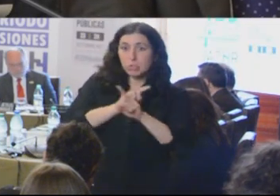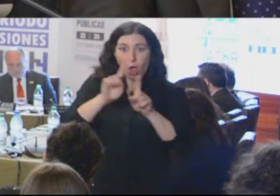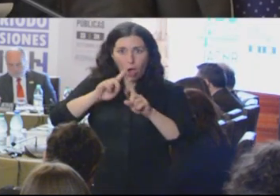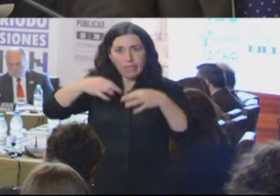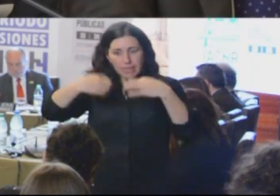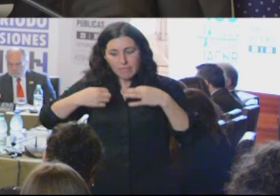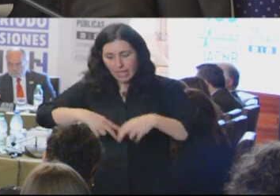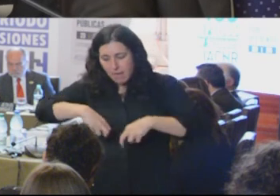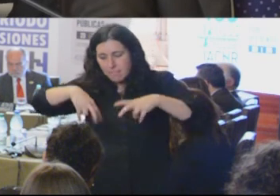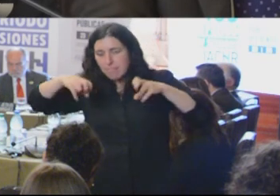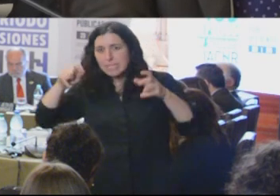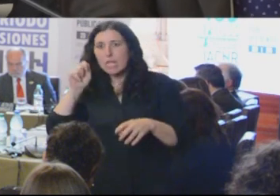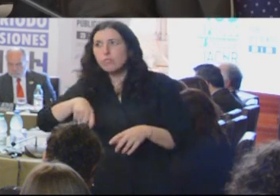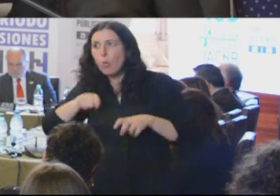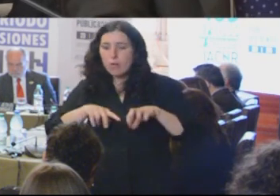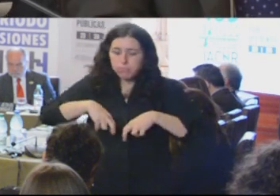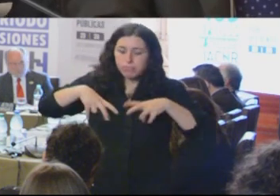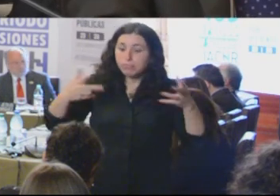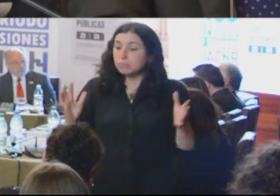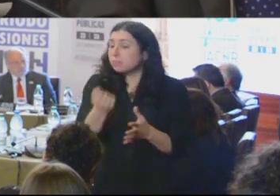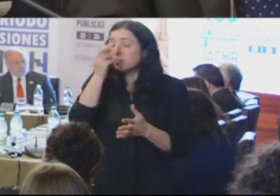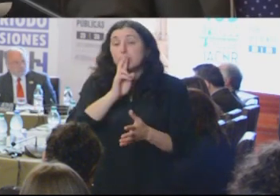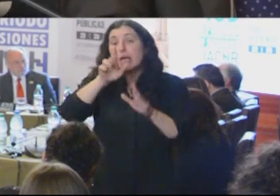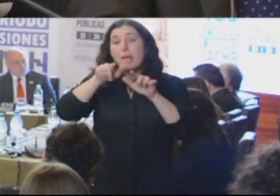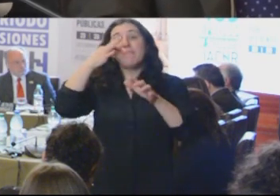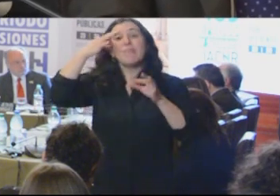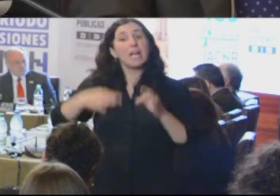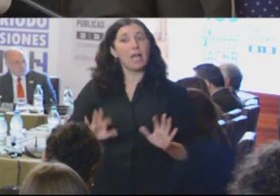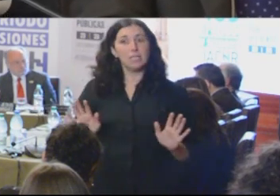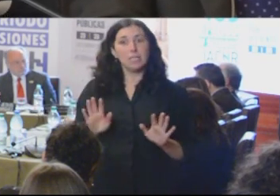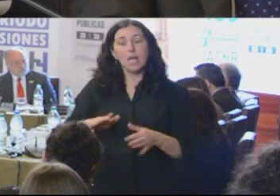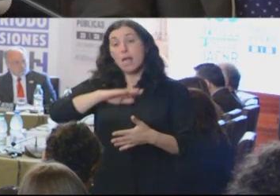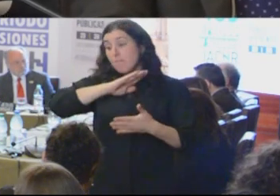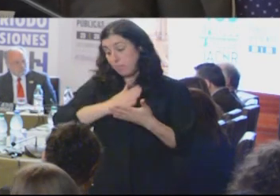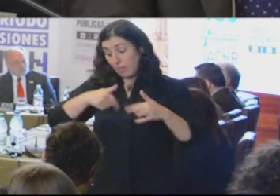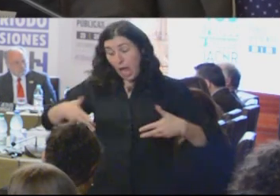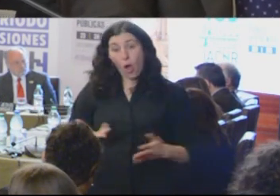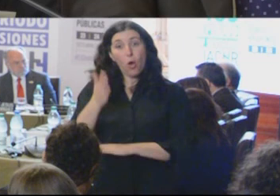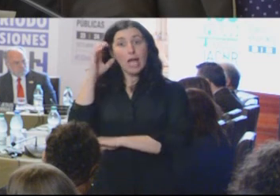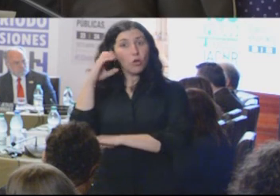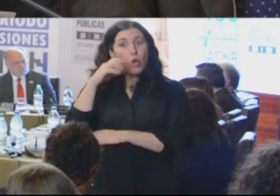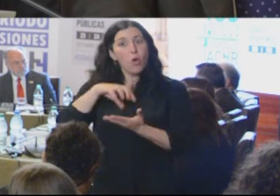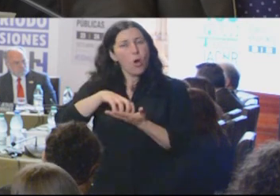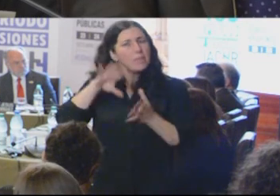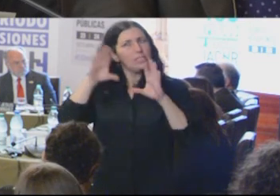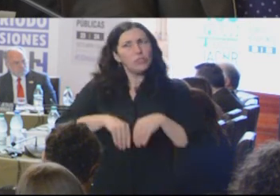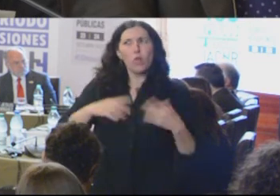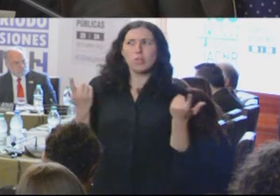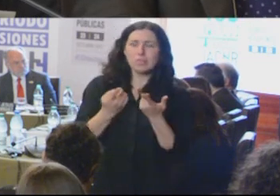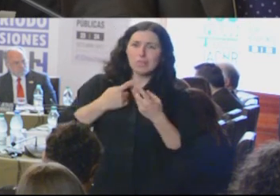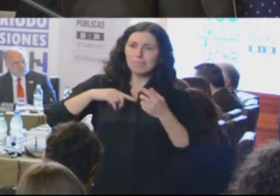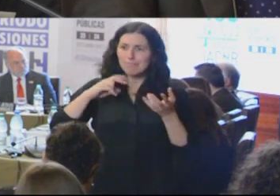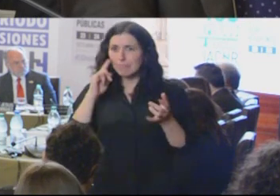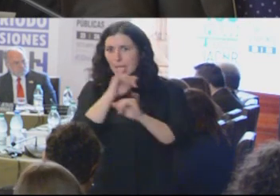finalmente presidente en colombia en este momento esta arquitectura y esta acción está siendo objeto de un debate democrático